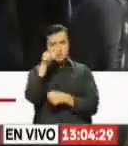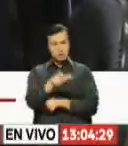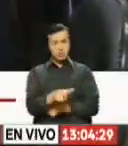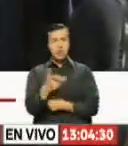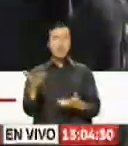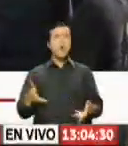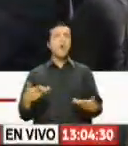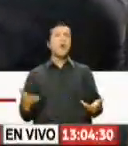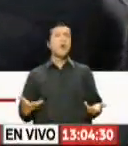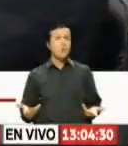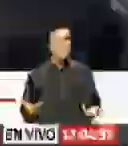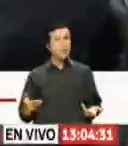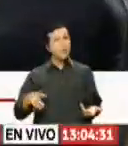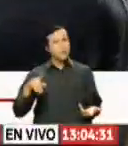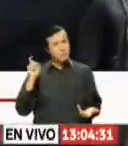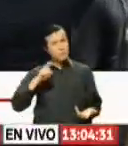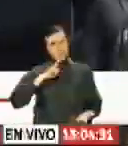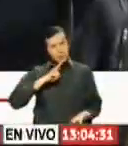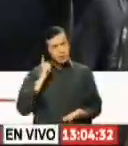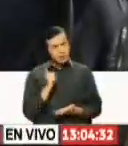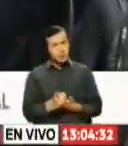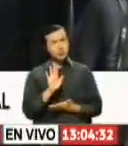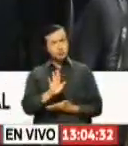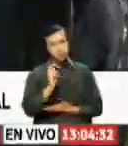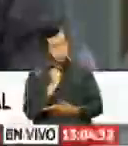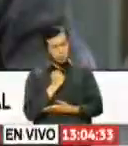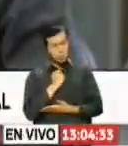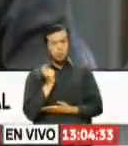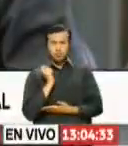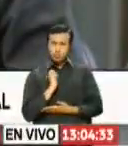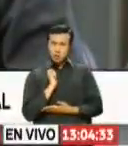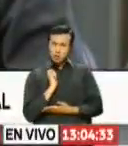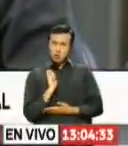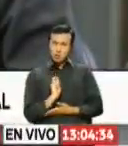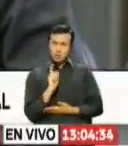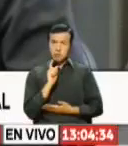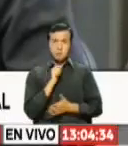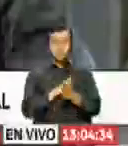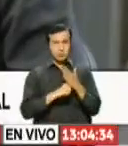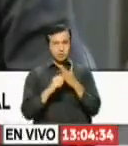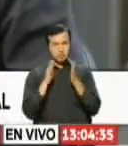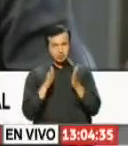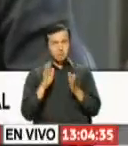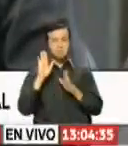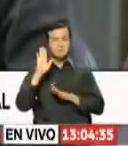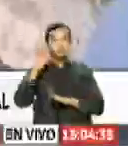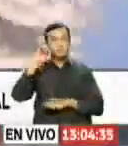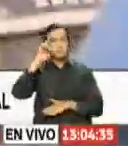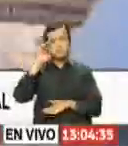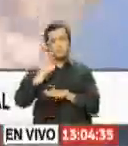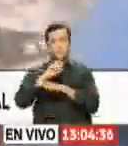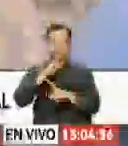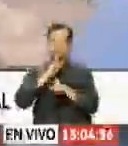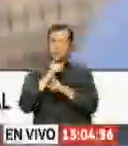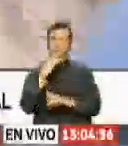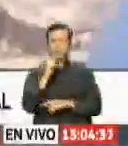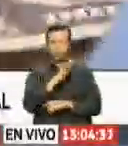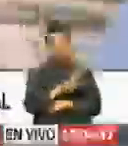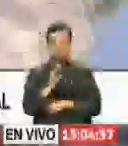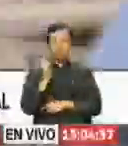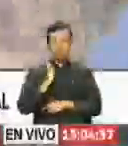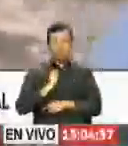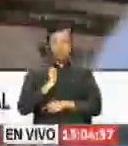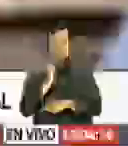humano tiene que ver precisamente con sus ingresos. El ministro Falconi aseguró que existe el compromiso del gobierno nacional de mejorar los ingresos